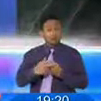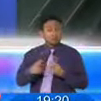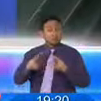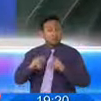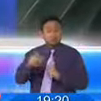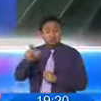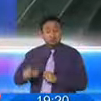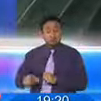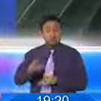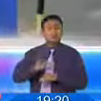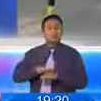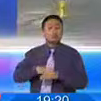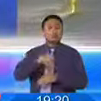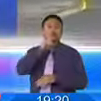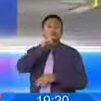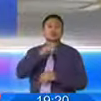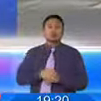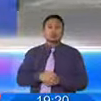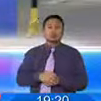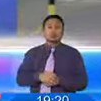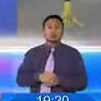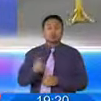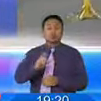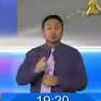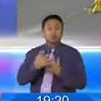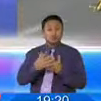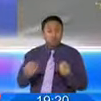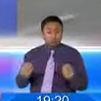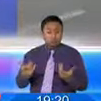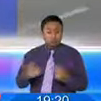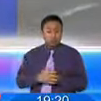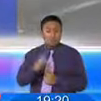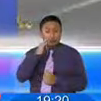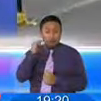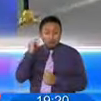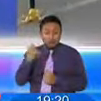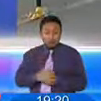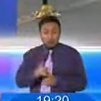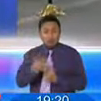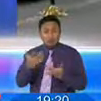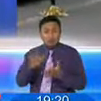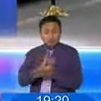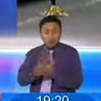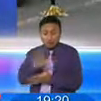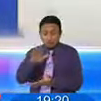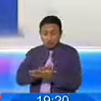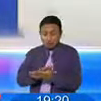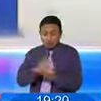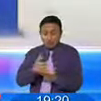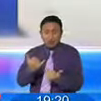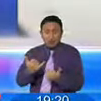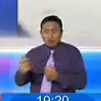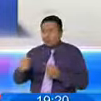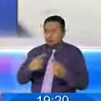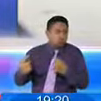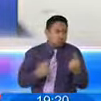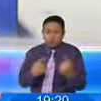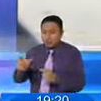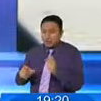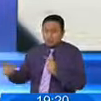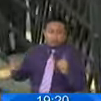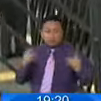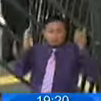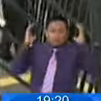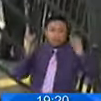responsables. O sea, hay que ver qué solución se da. Qué miedo y qué pena por los bebés. Estaban ya en su escuela, tranquilo, y corre, la gente se amontona,